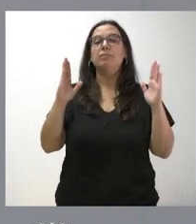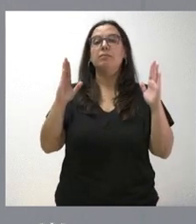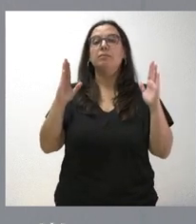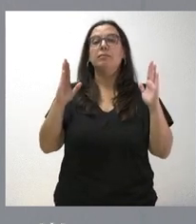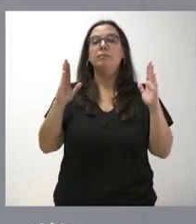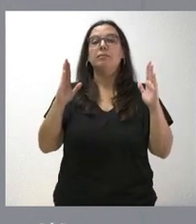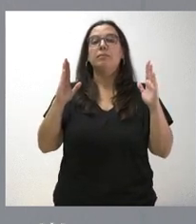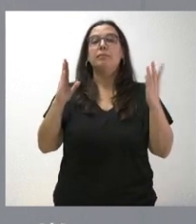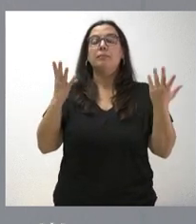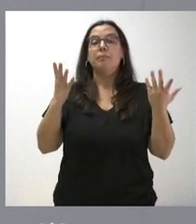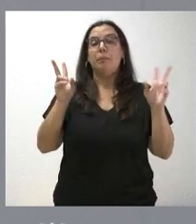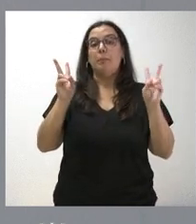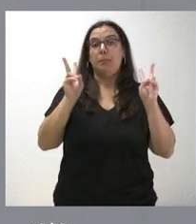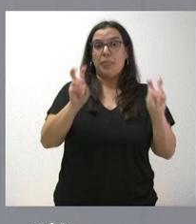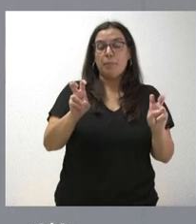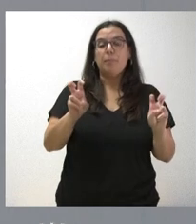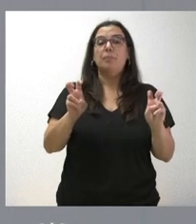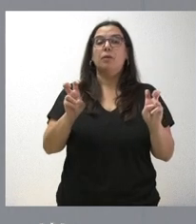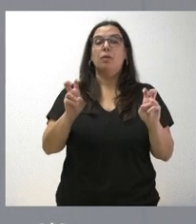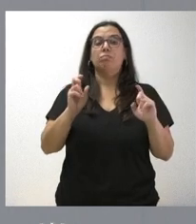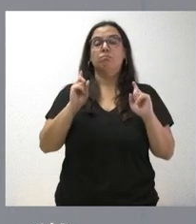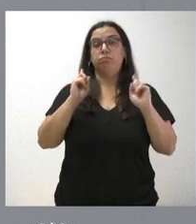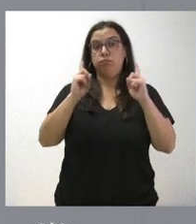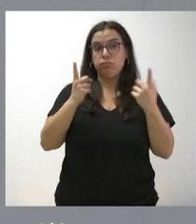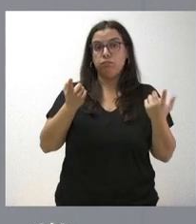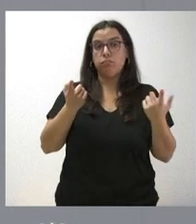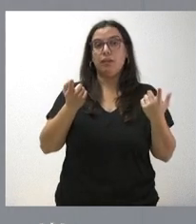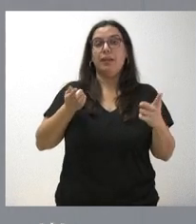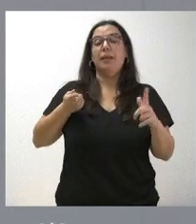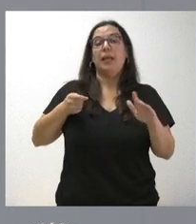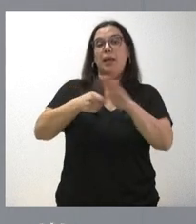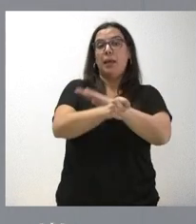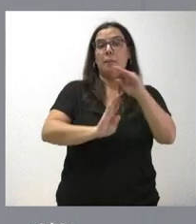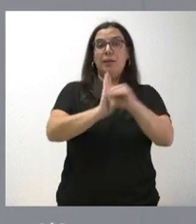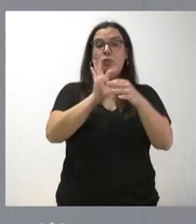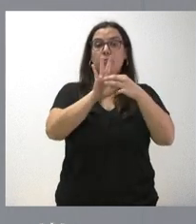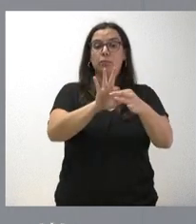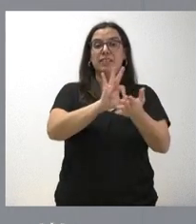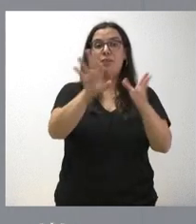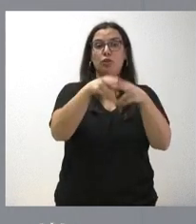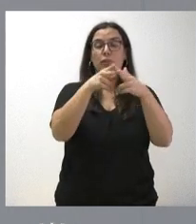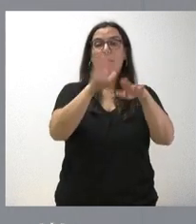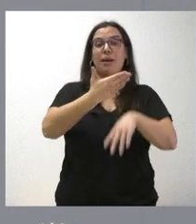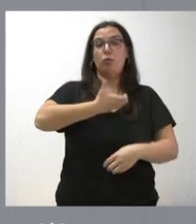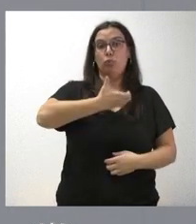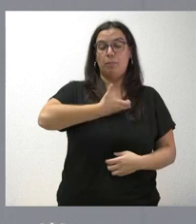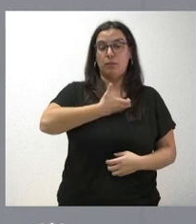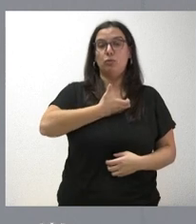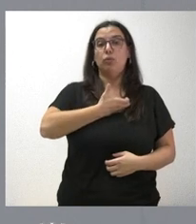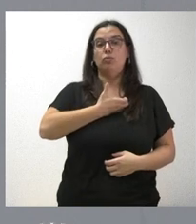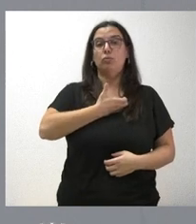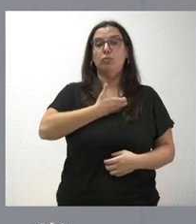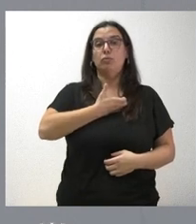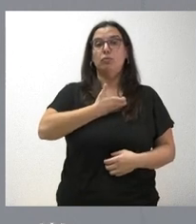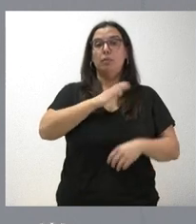inicialmente la previsión de inversión en servicios sociales con los ayuntamientos con cargo a estos